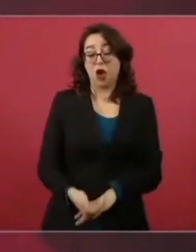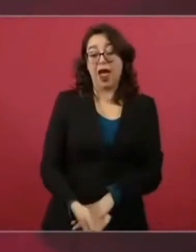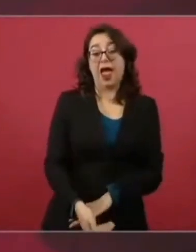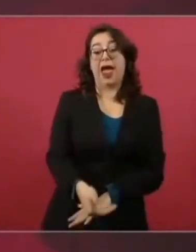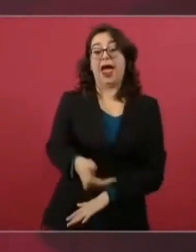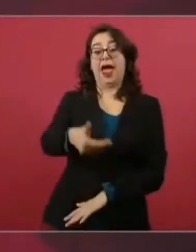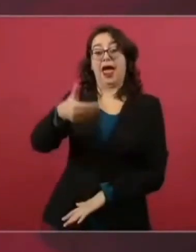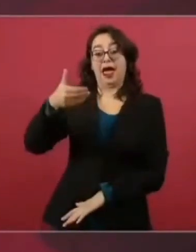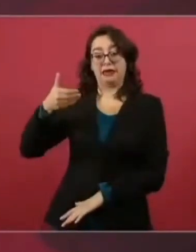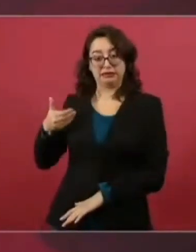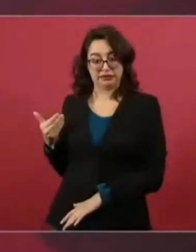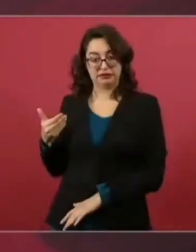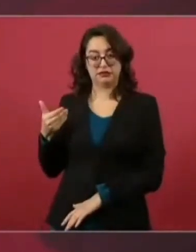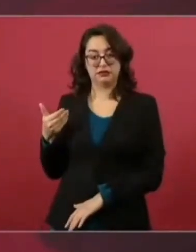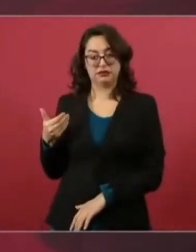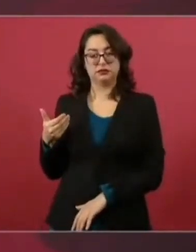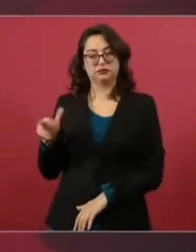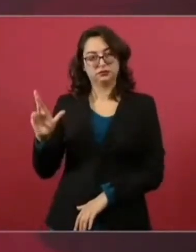le lanzaron